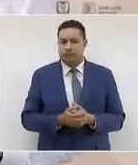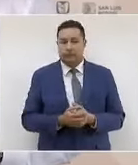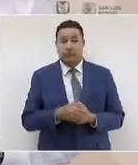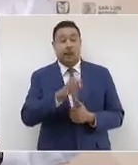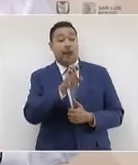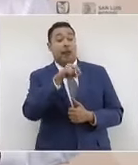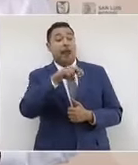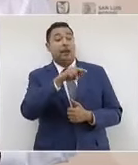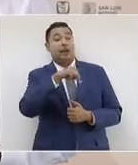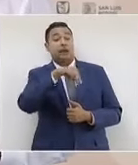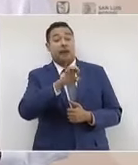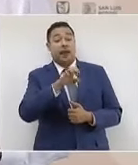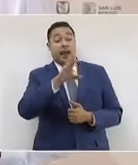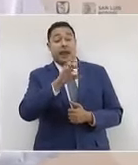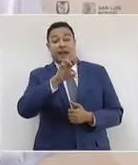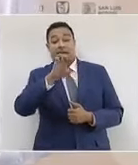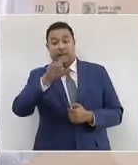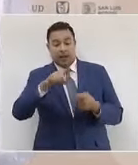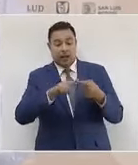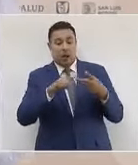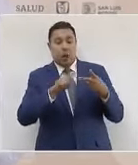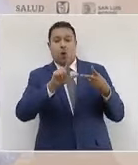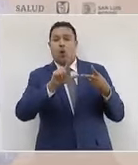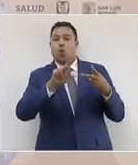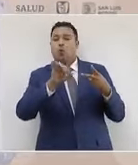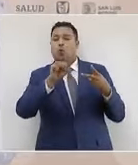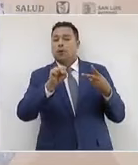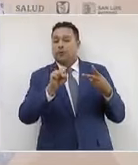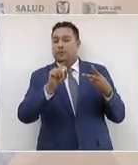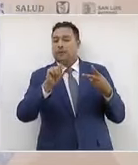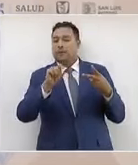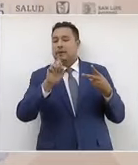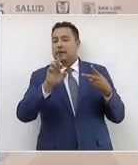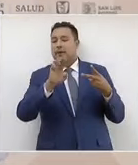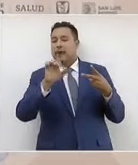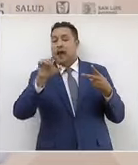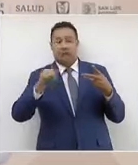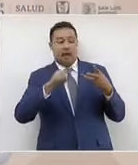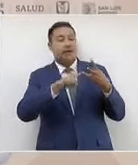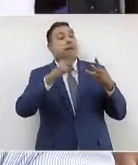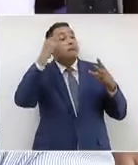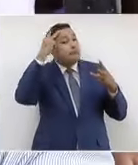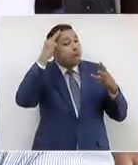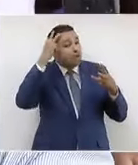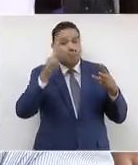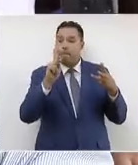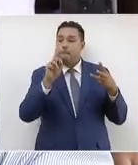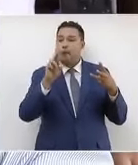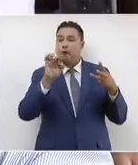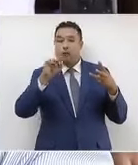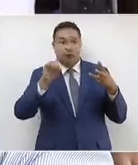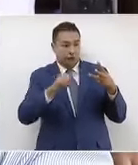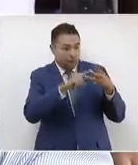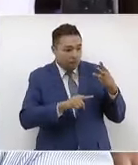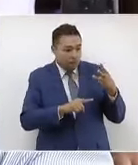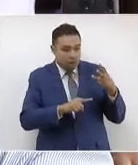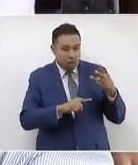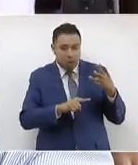Enrique Krill, Luis Terrazas y Porfirio Díaz. En su cara, ahí se acabó el